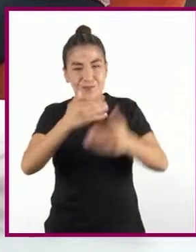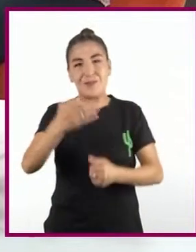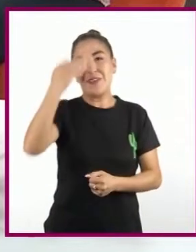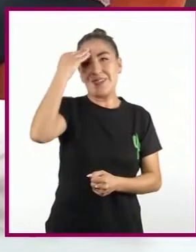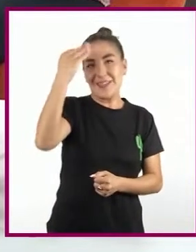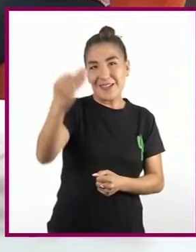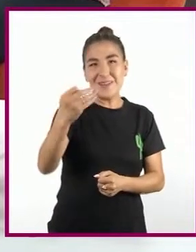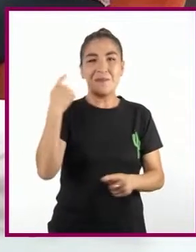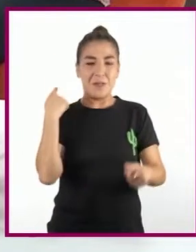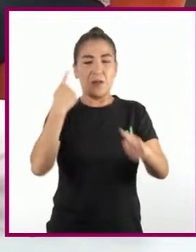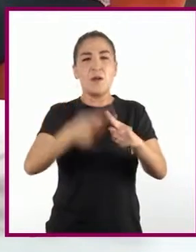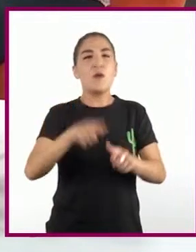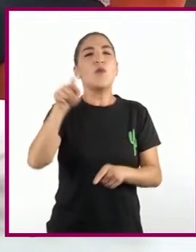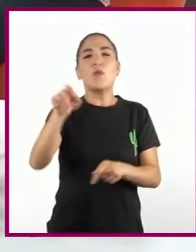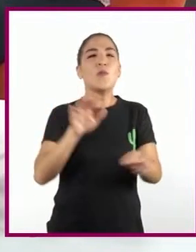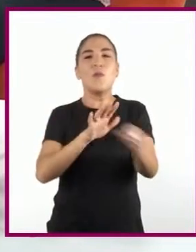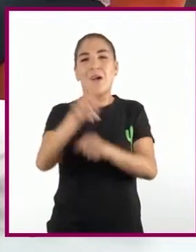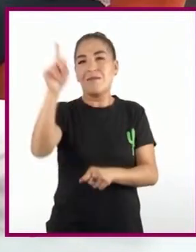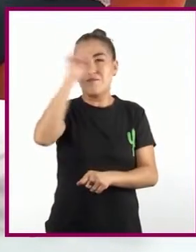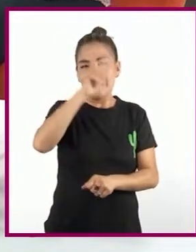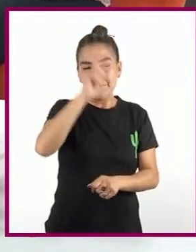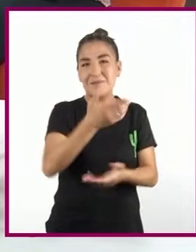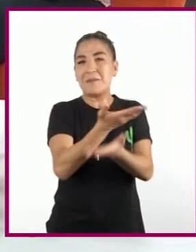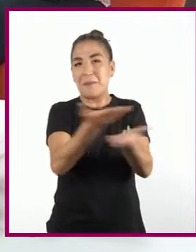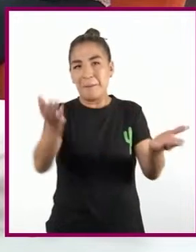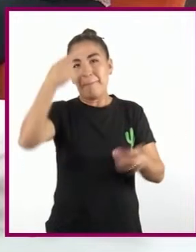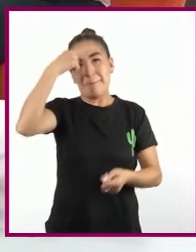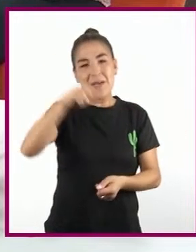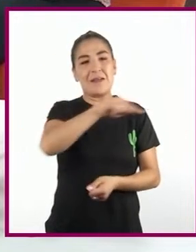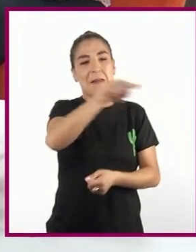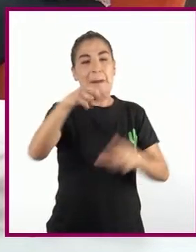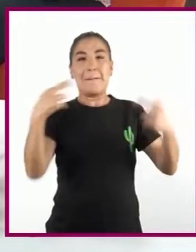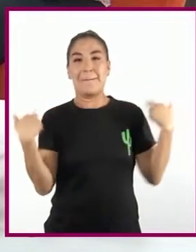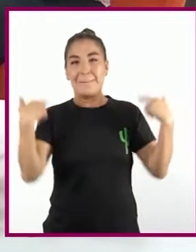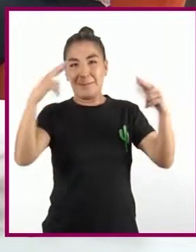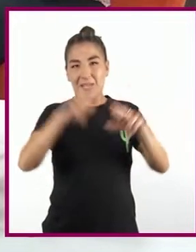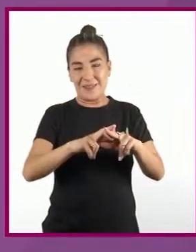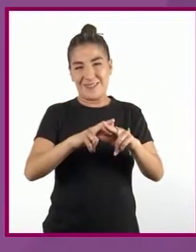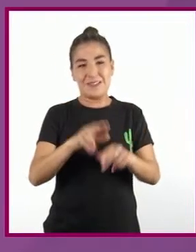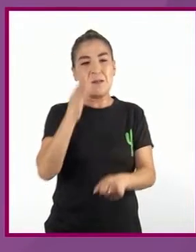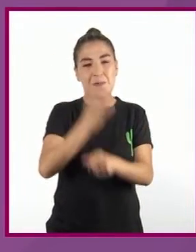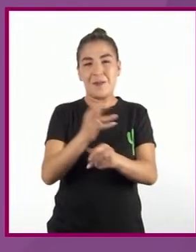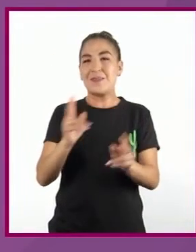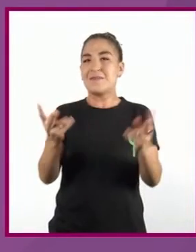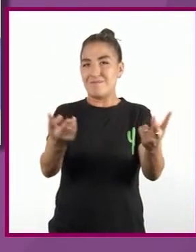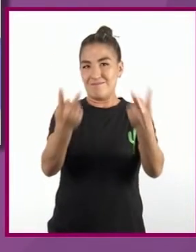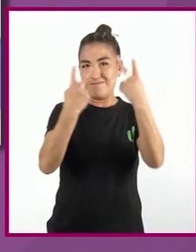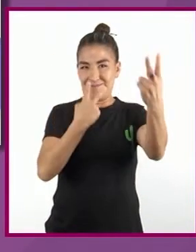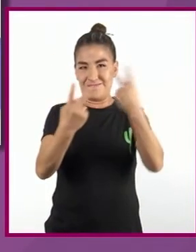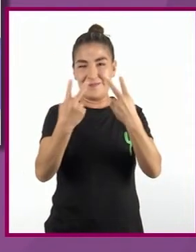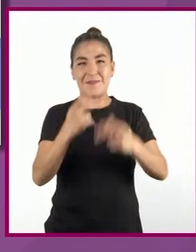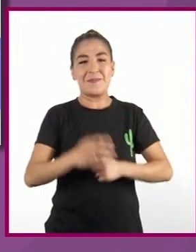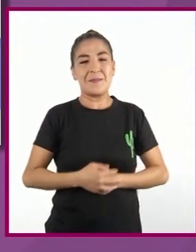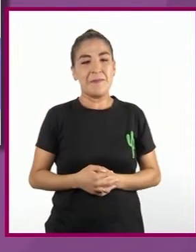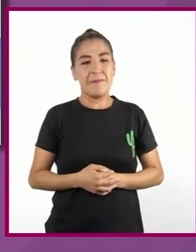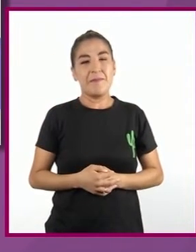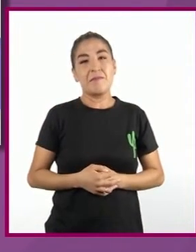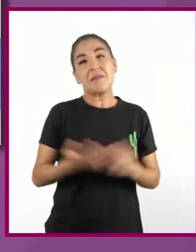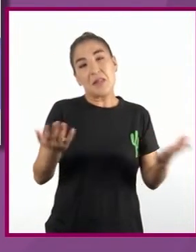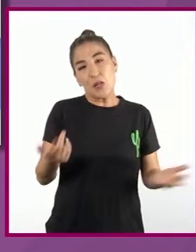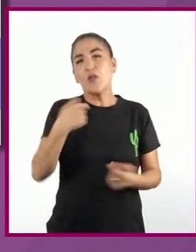trayectoria, ¿qué mensaje brindaría a los docentes que nos están observando? Bueno, yo les